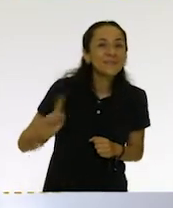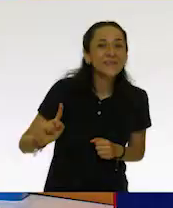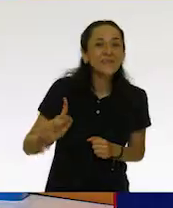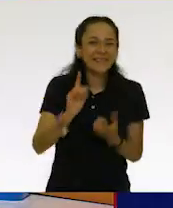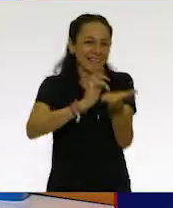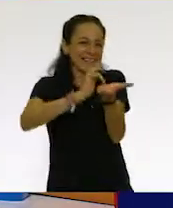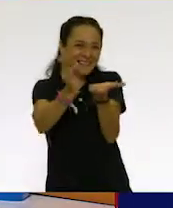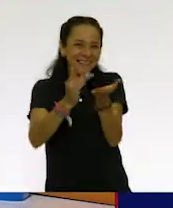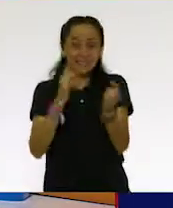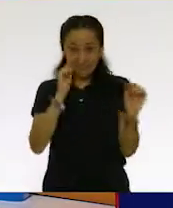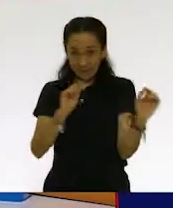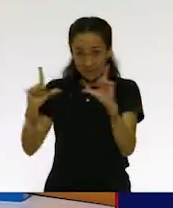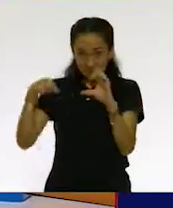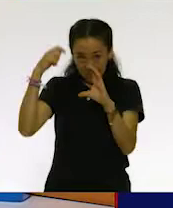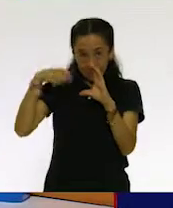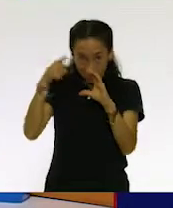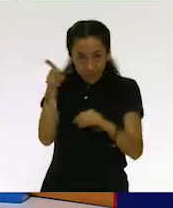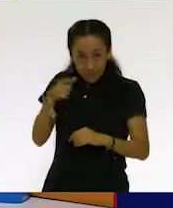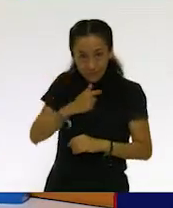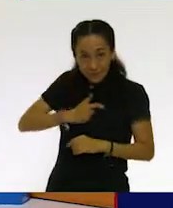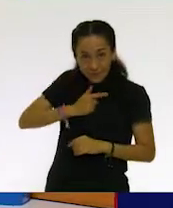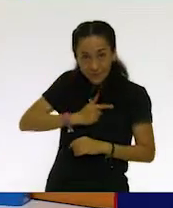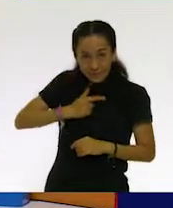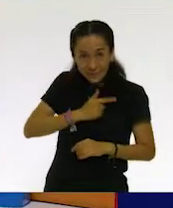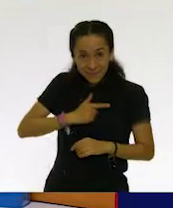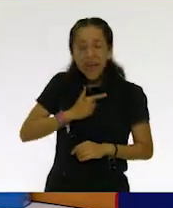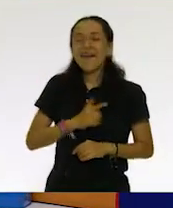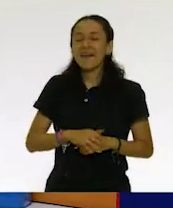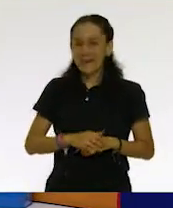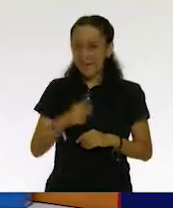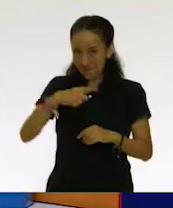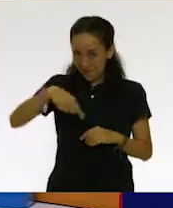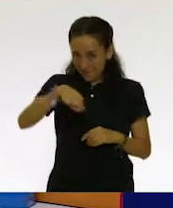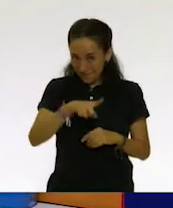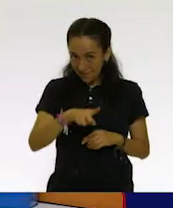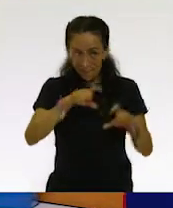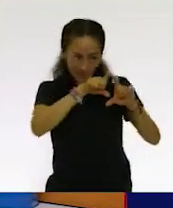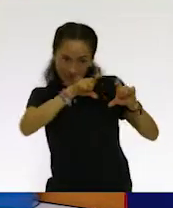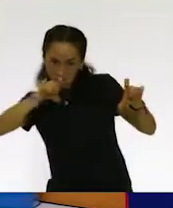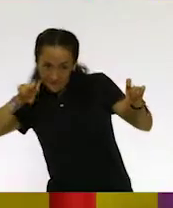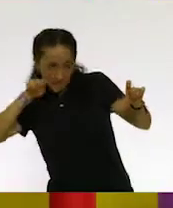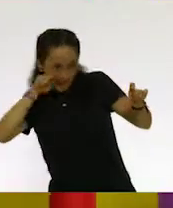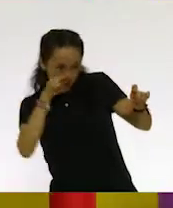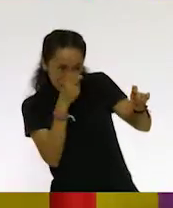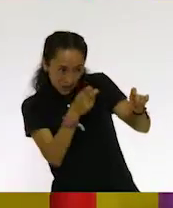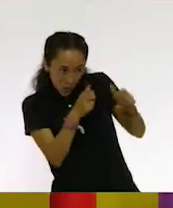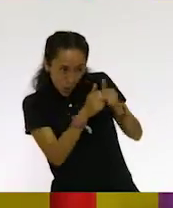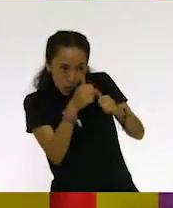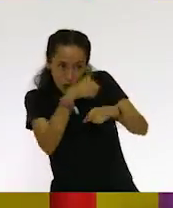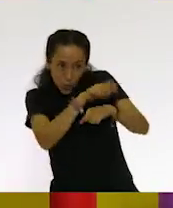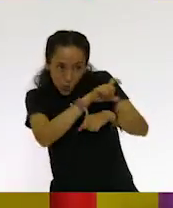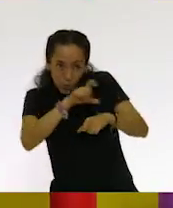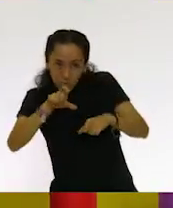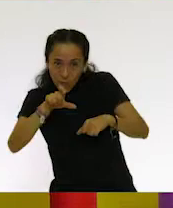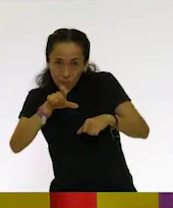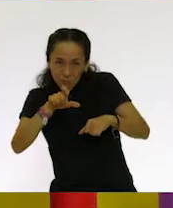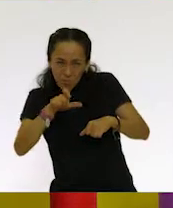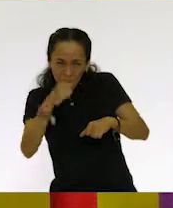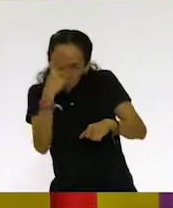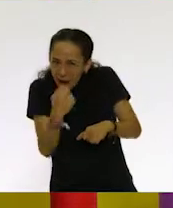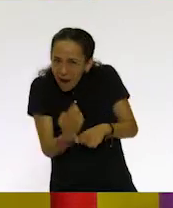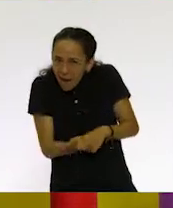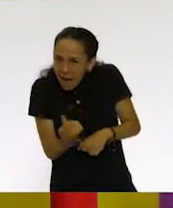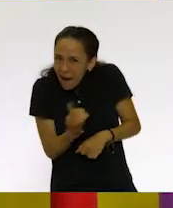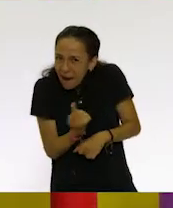video? ¿Ya recordaron para qué nos sirve la banda numérica? ¡Sí! Sí, Benji. En la banda numérica